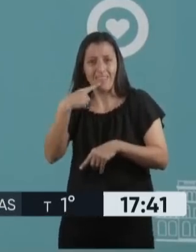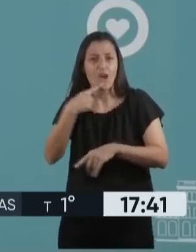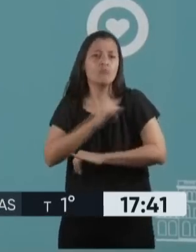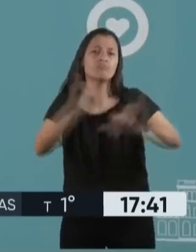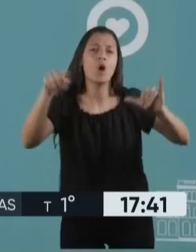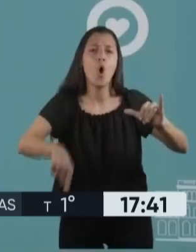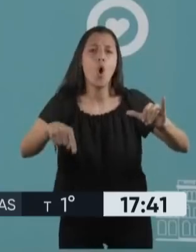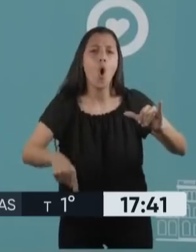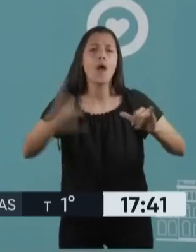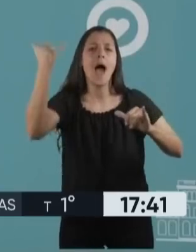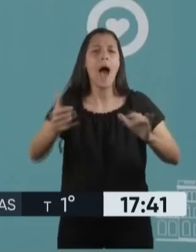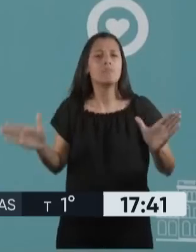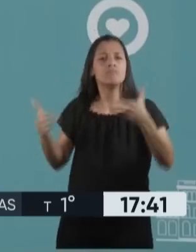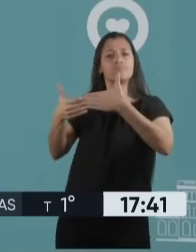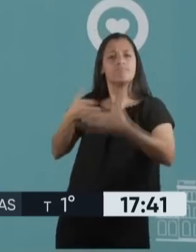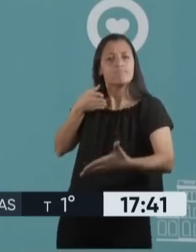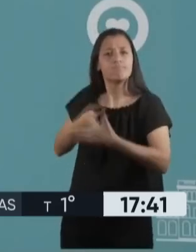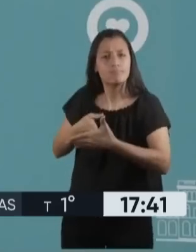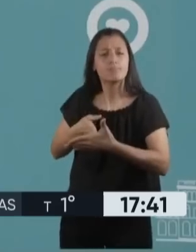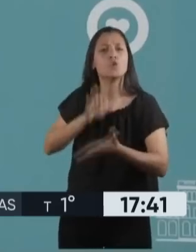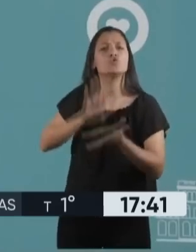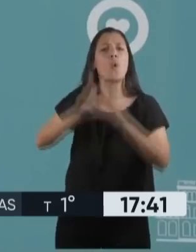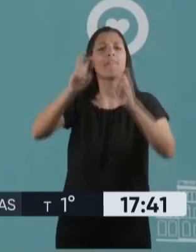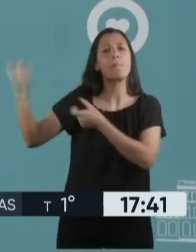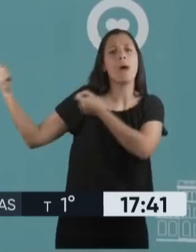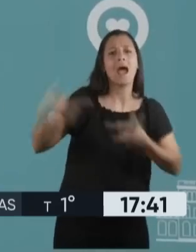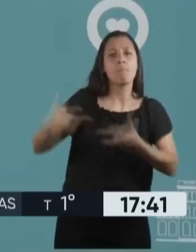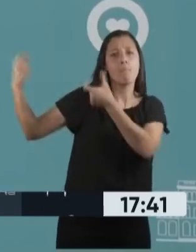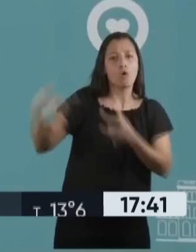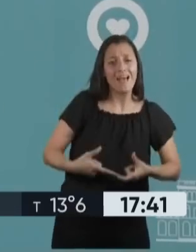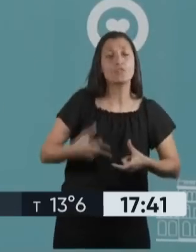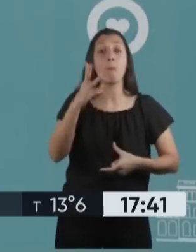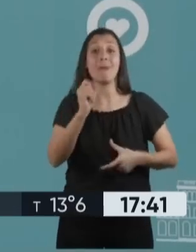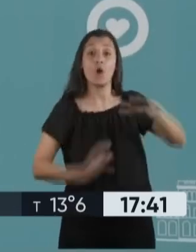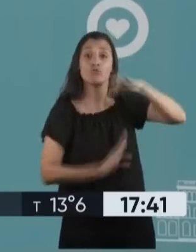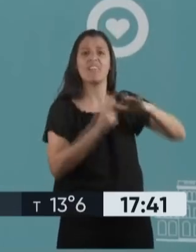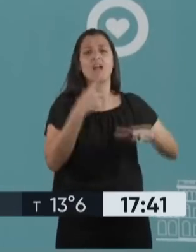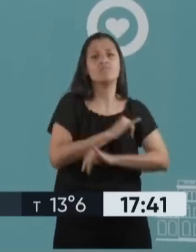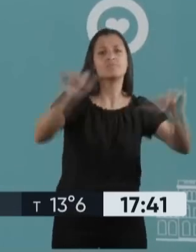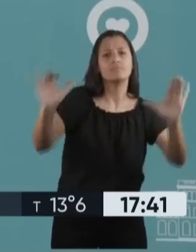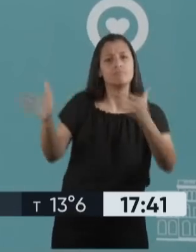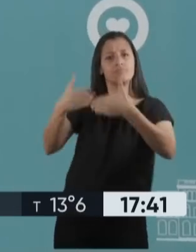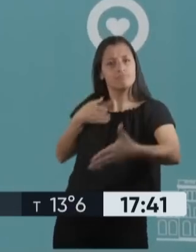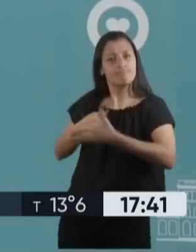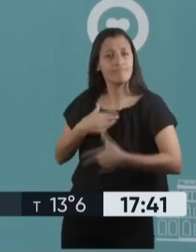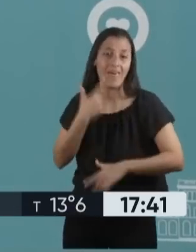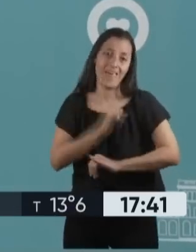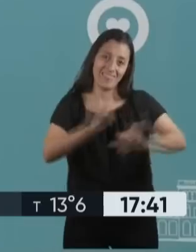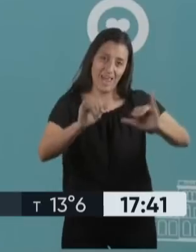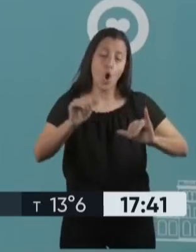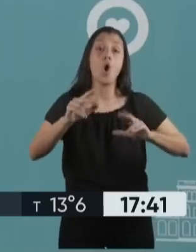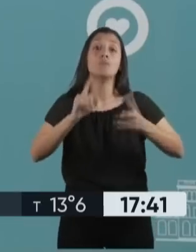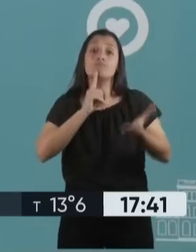anunciaron restricciones a las importaciones, o sea, las medidas del Banco Central anuncian restricciones, yo le quiero decir que las medidas del Banco